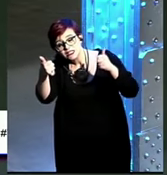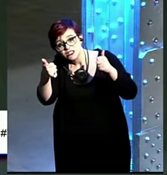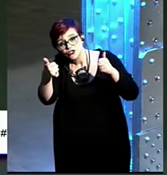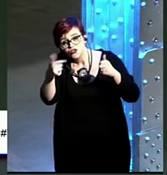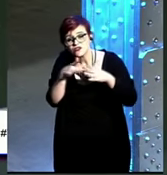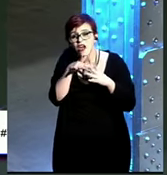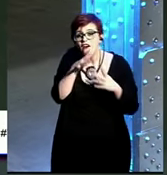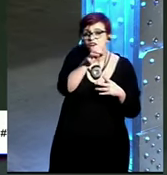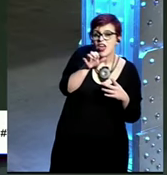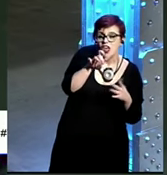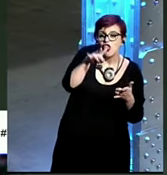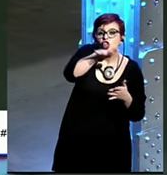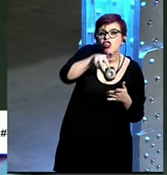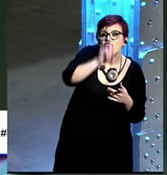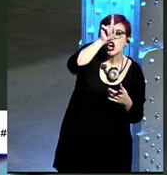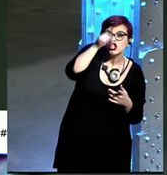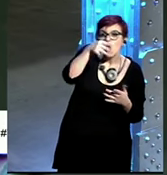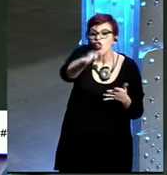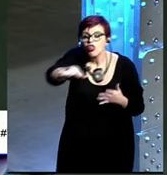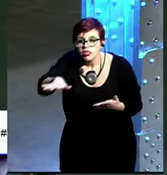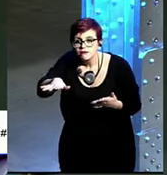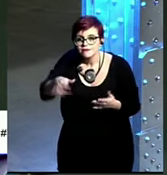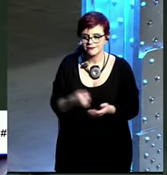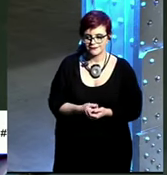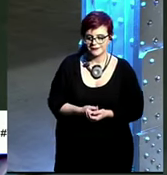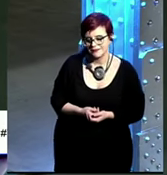fe? ¿En Dios? ¿En qué?